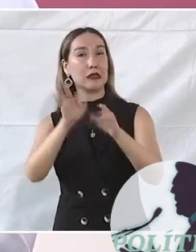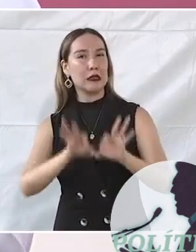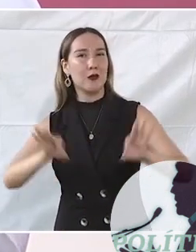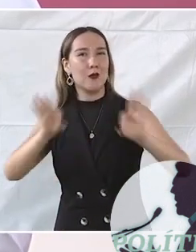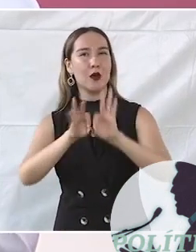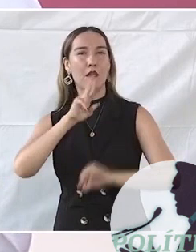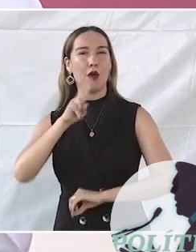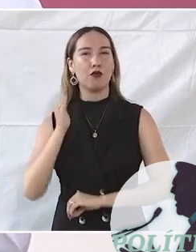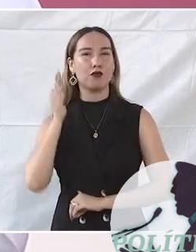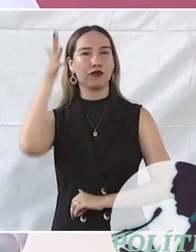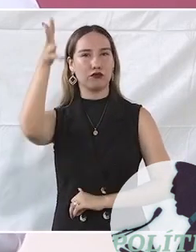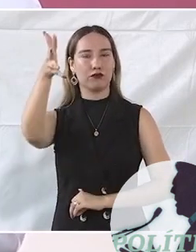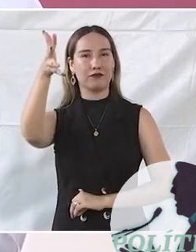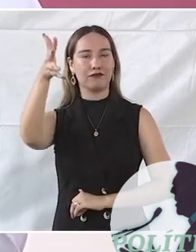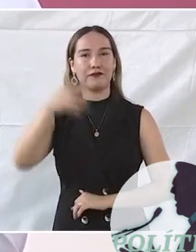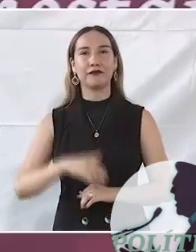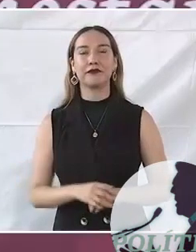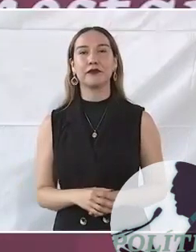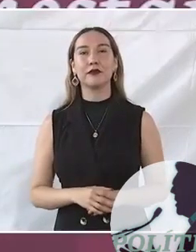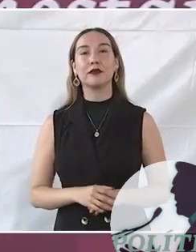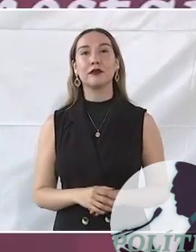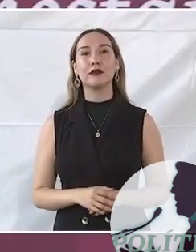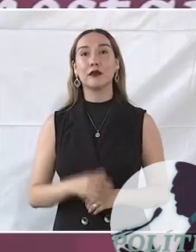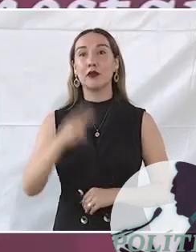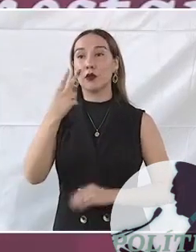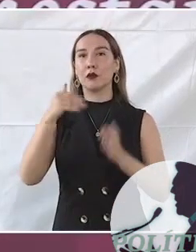un mejor futuro. Destaco también que